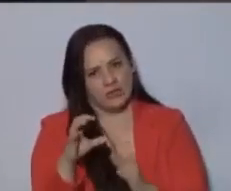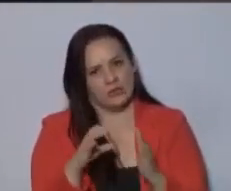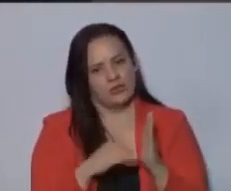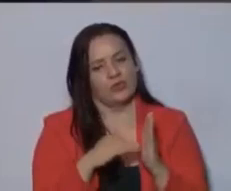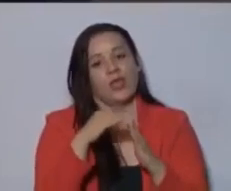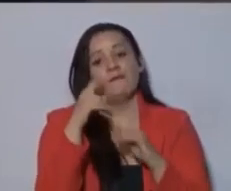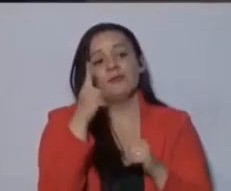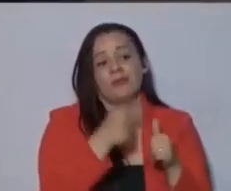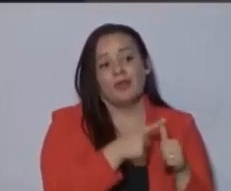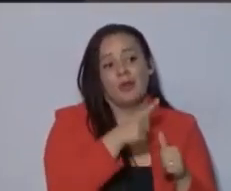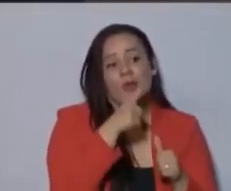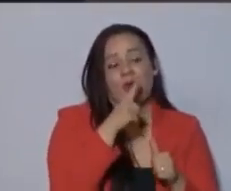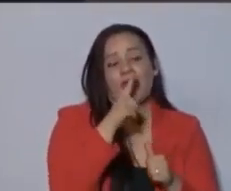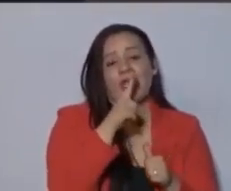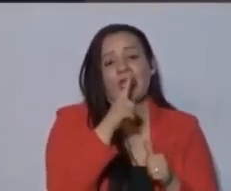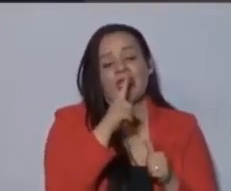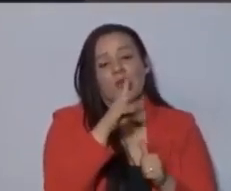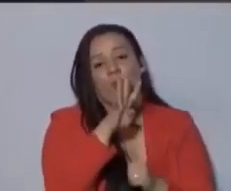2.500.